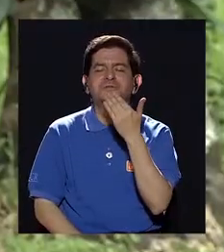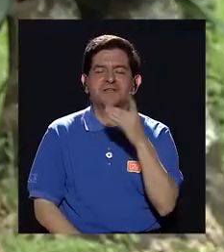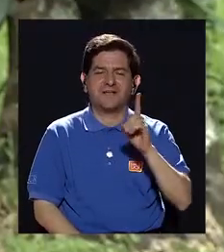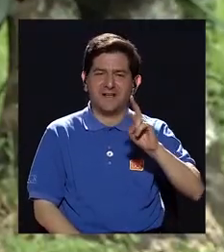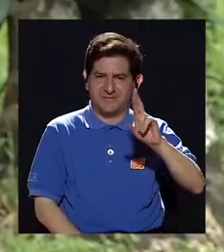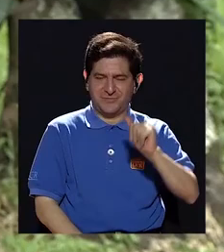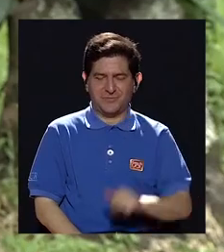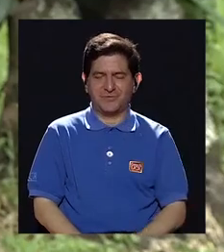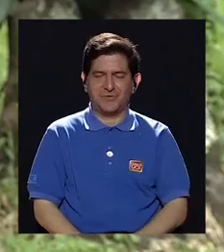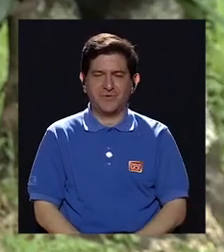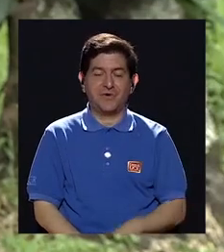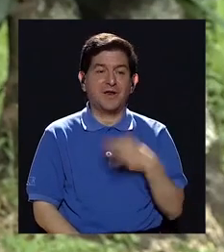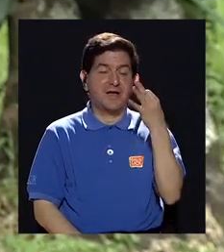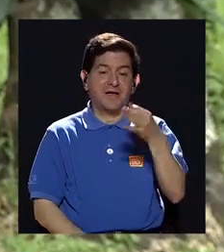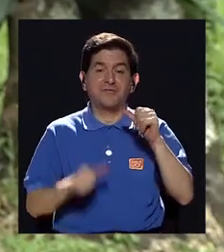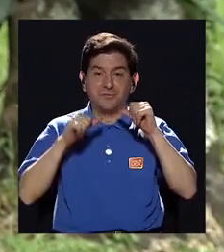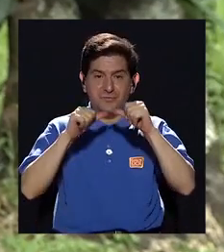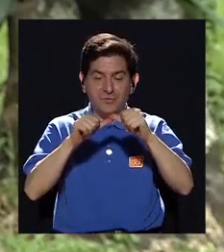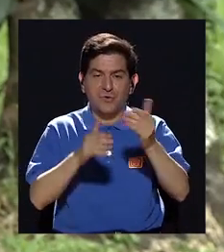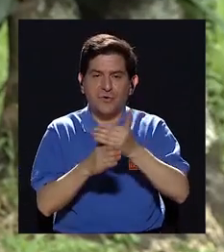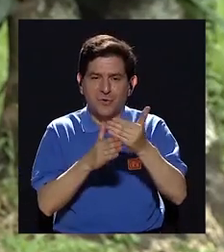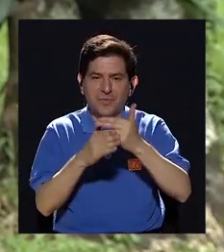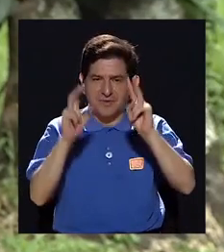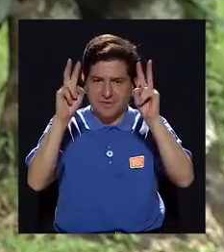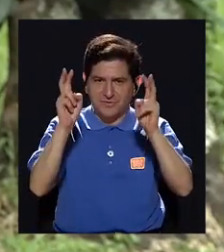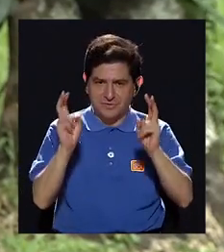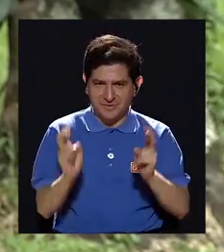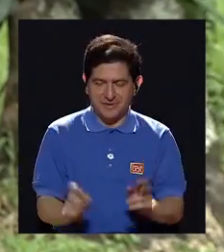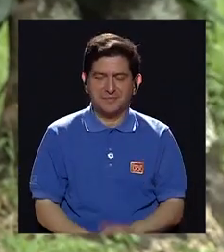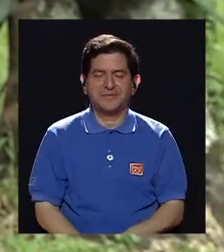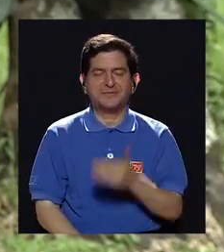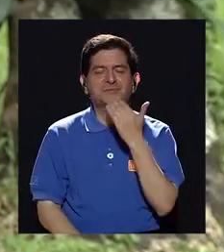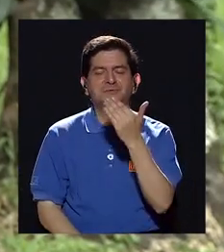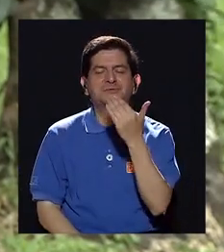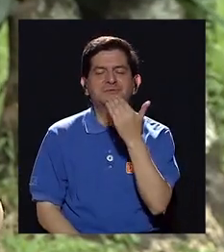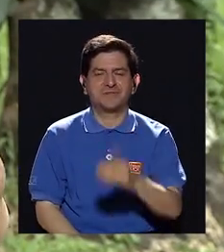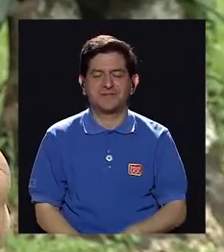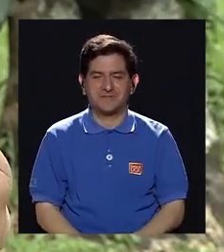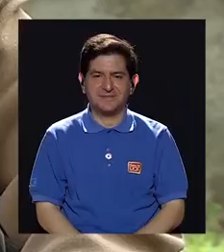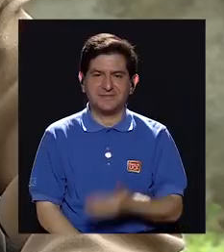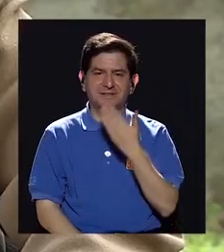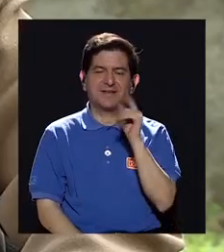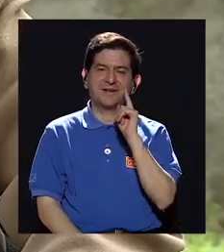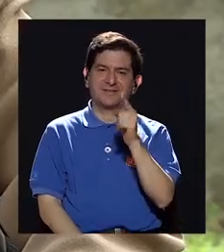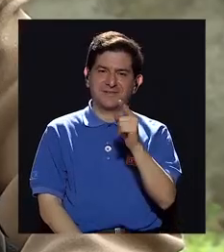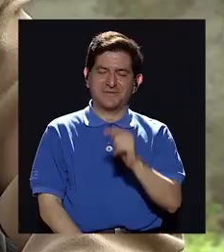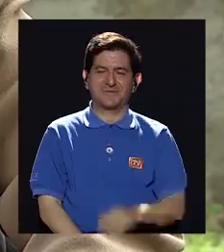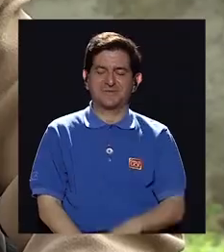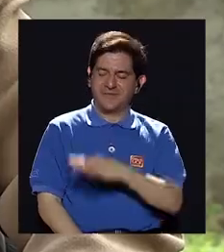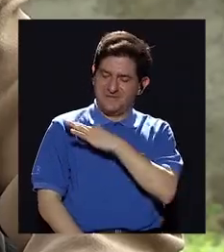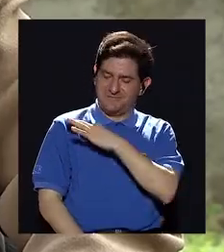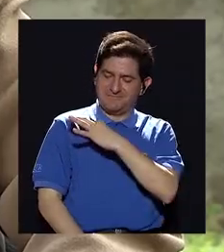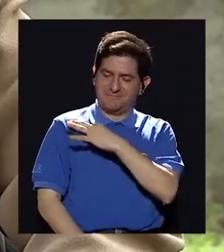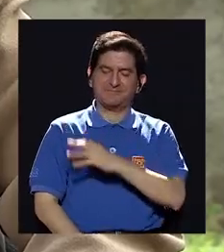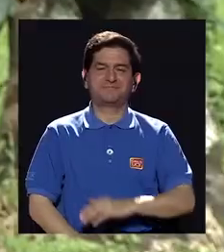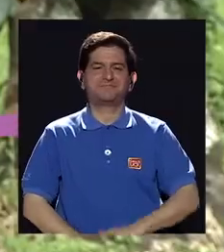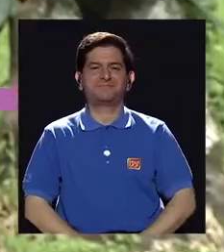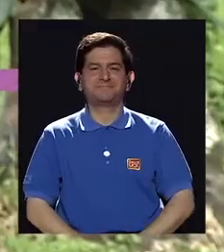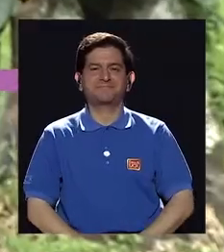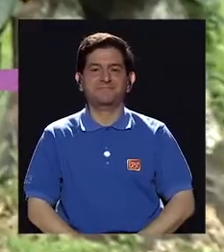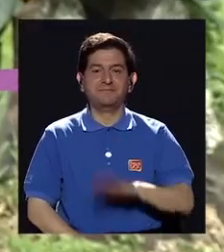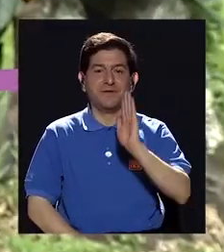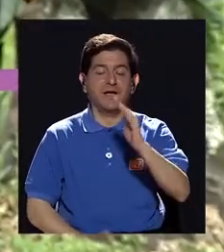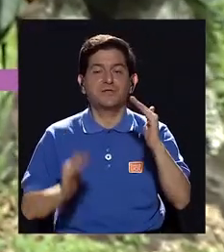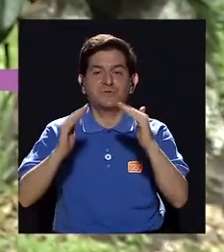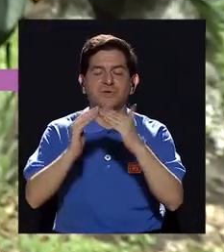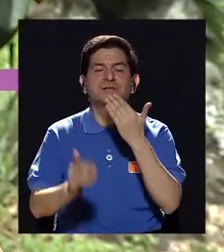muchísimas gracias. Esperamos compartir a futuro otro tema. De verdad que muy agradecido. Bueno, muchas gracias a ustedes por la invitación.